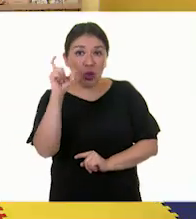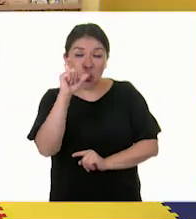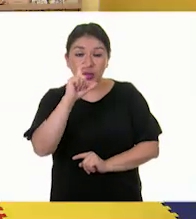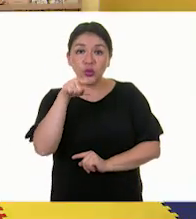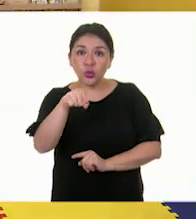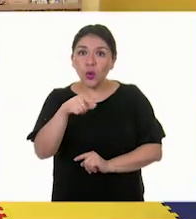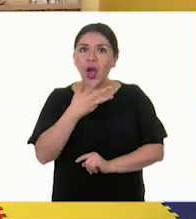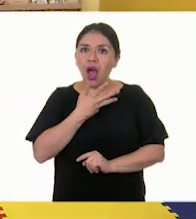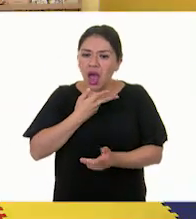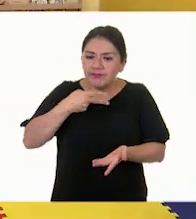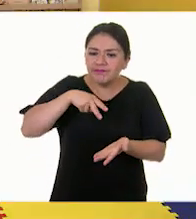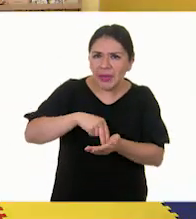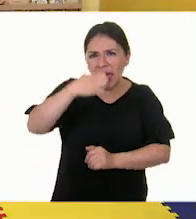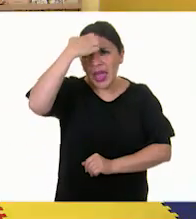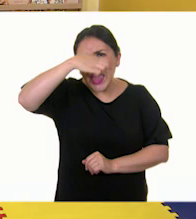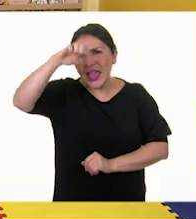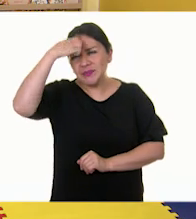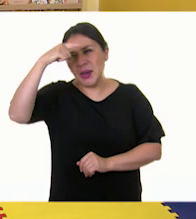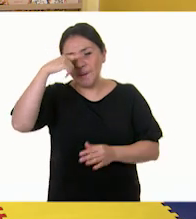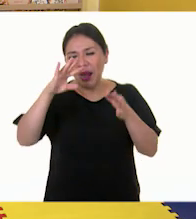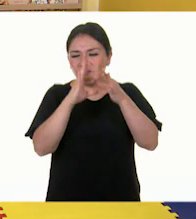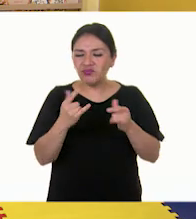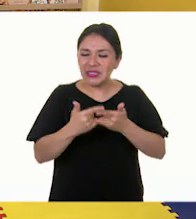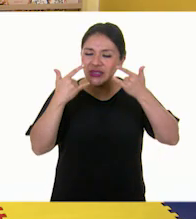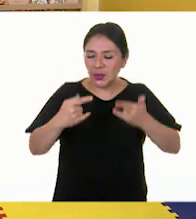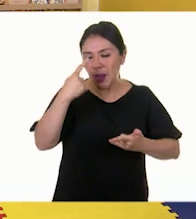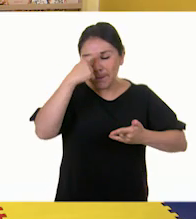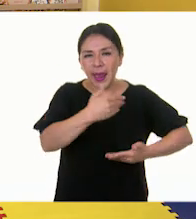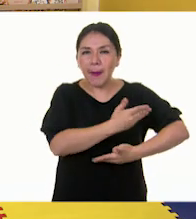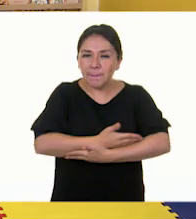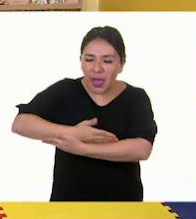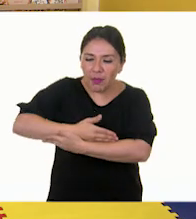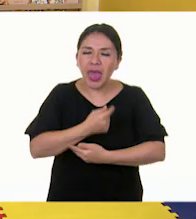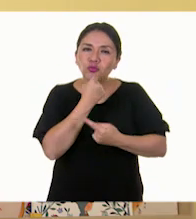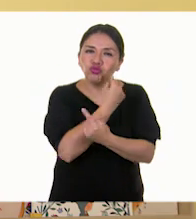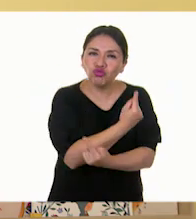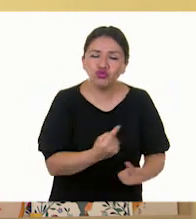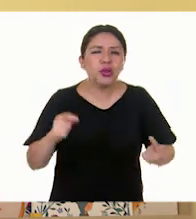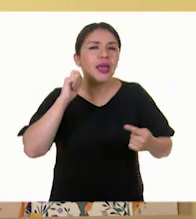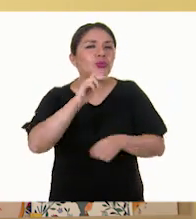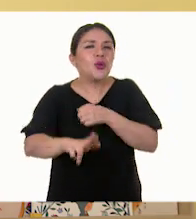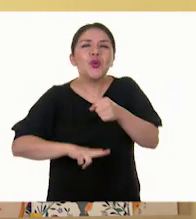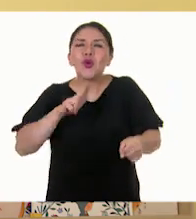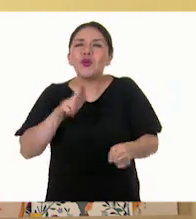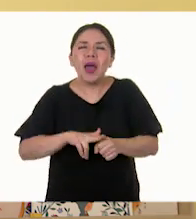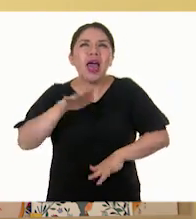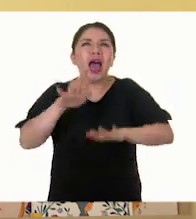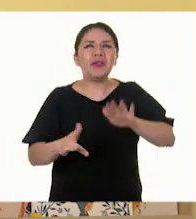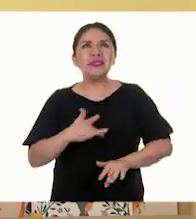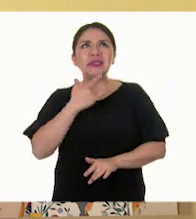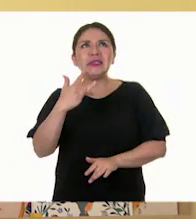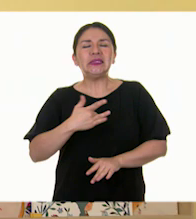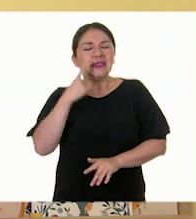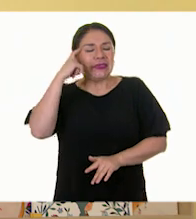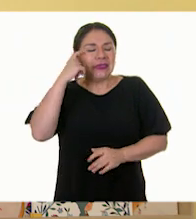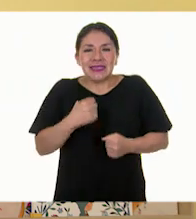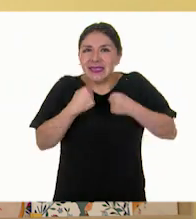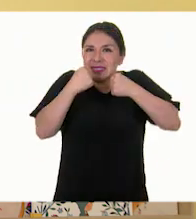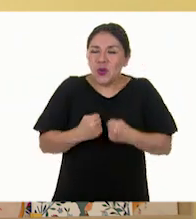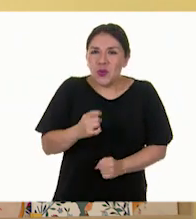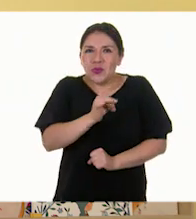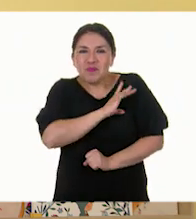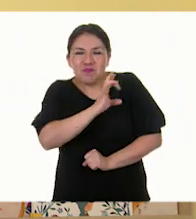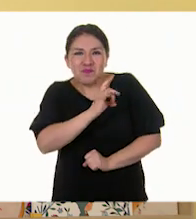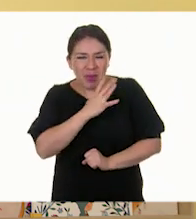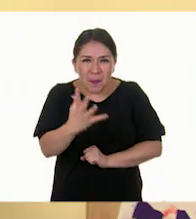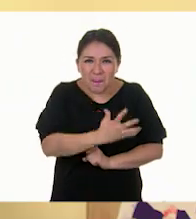nos enfrentamos a las experiencias de narrar cuentos para los bebés, niñas o niños, es normal que tengamos sentimientos de inseguridad, temor